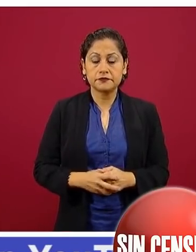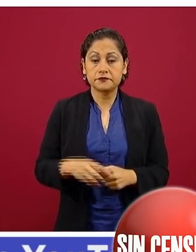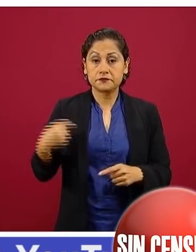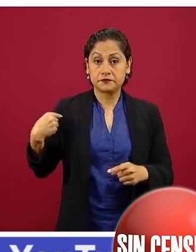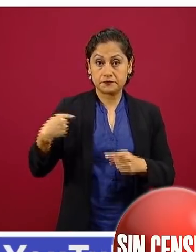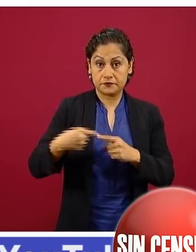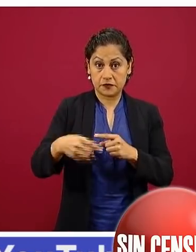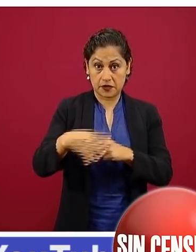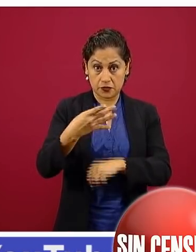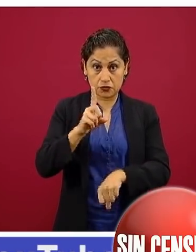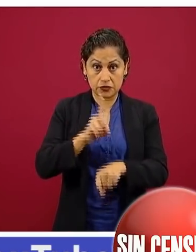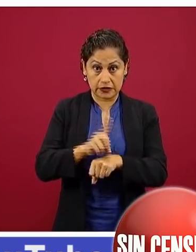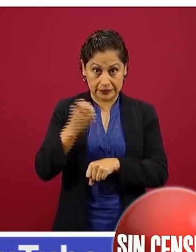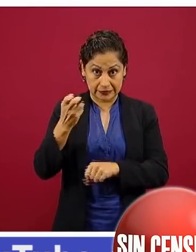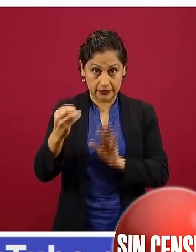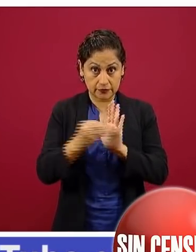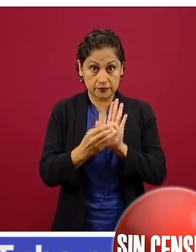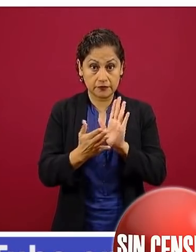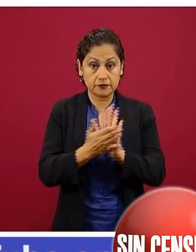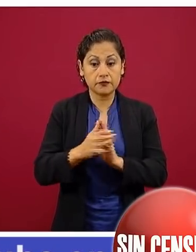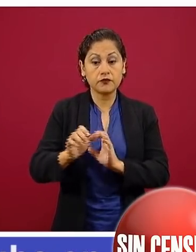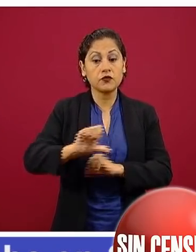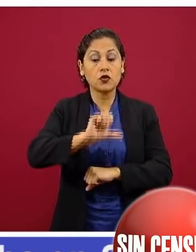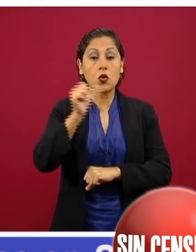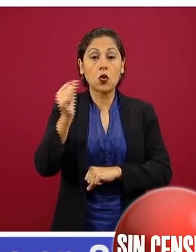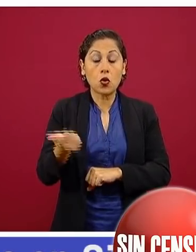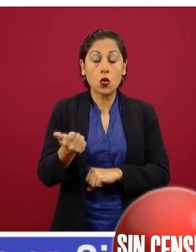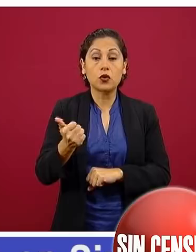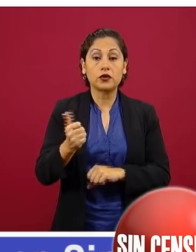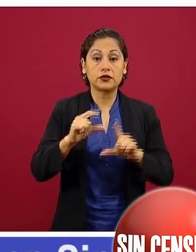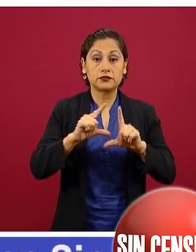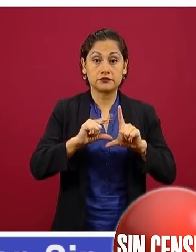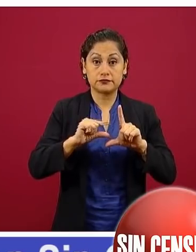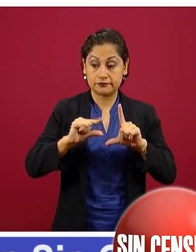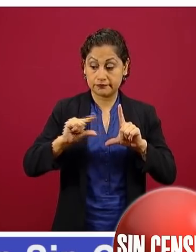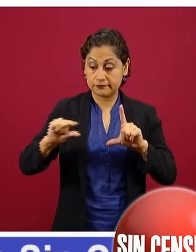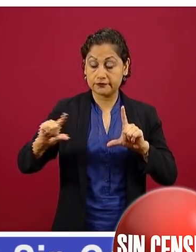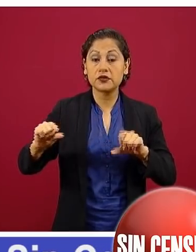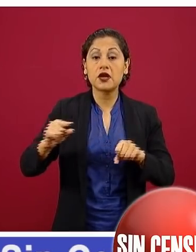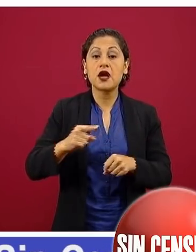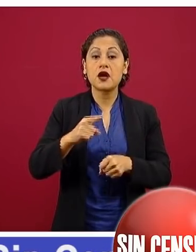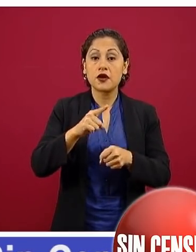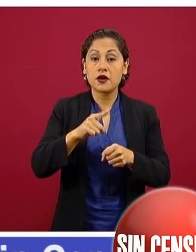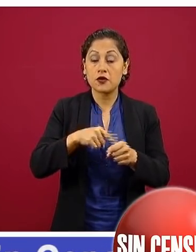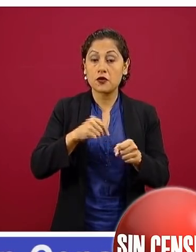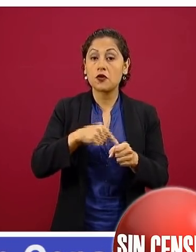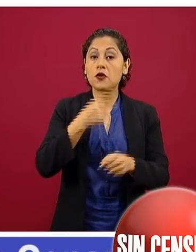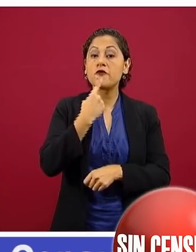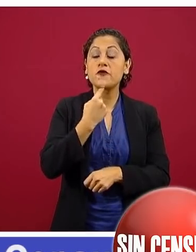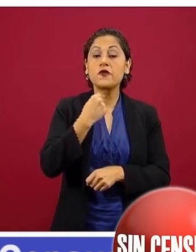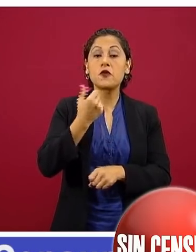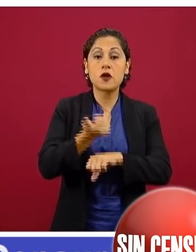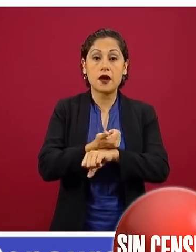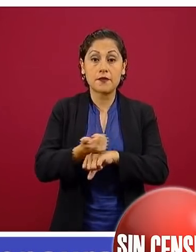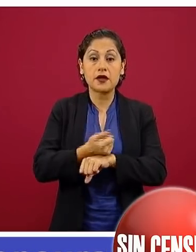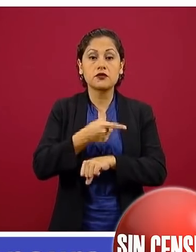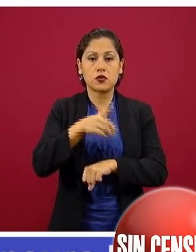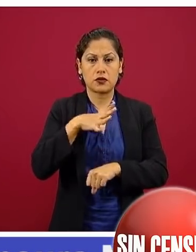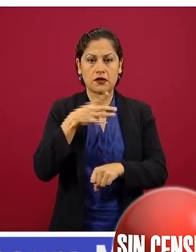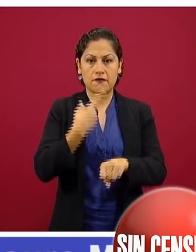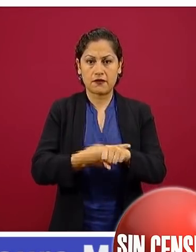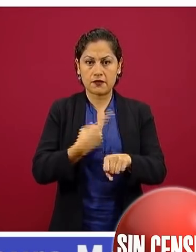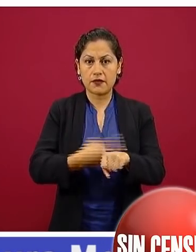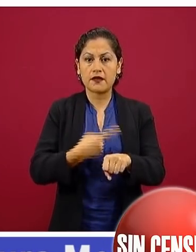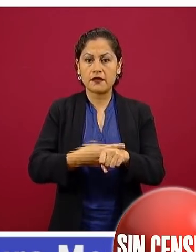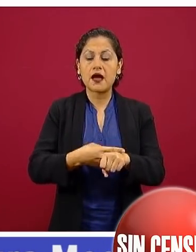días, y en las dos barras de colores, rojo y amarillo, se ven las personas que tienen la enfermedad y han sido confirmadas en rojo, y